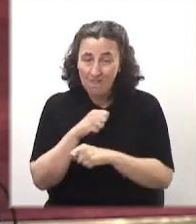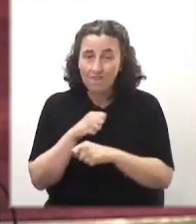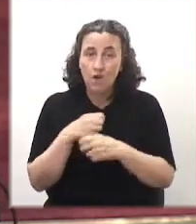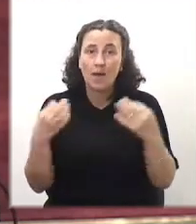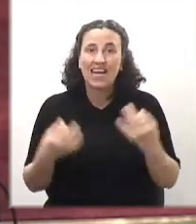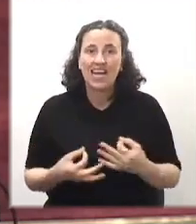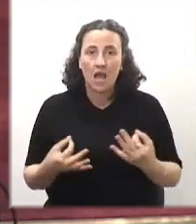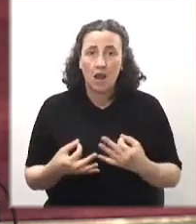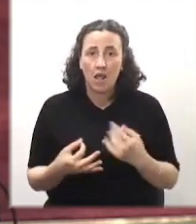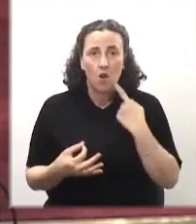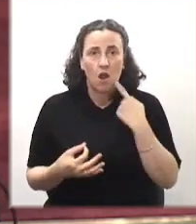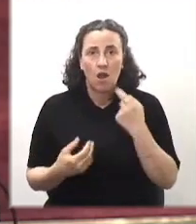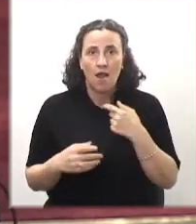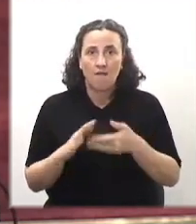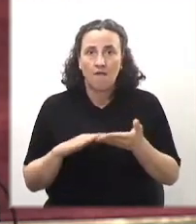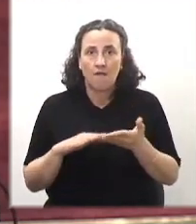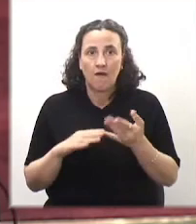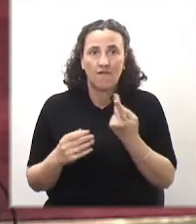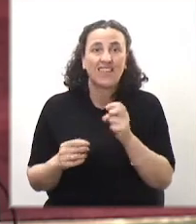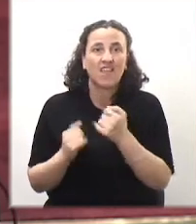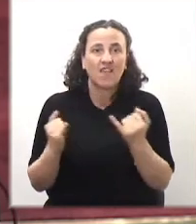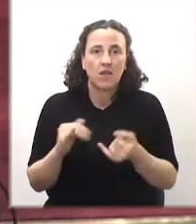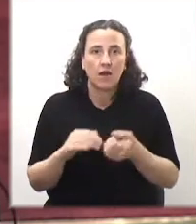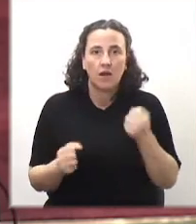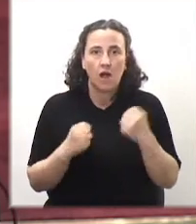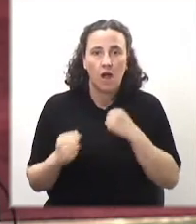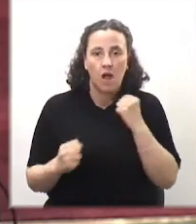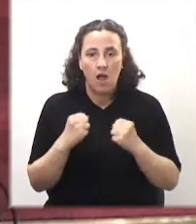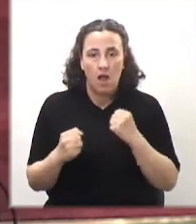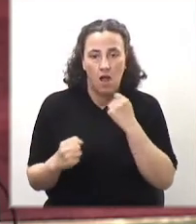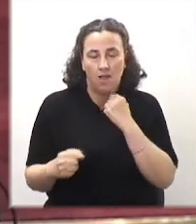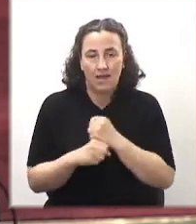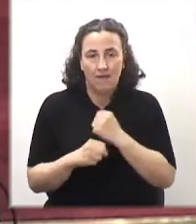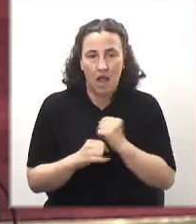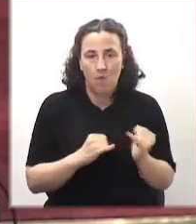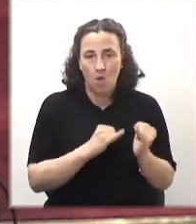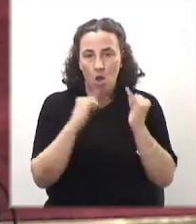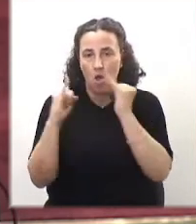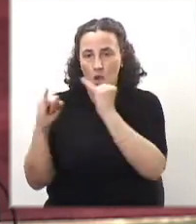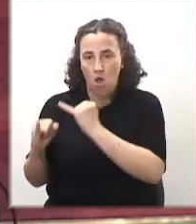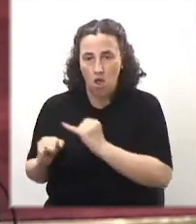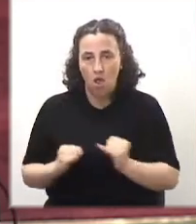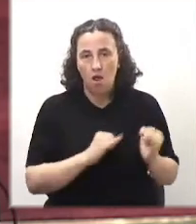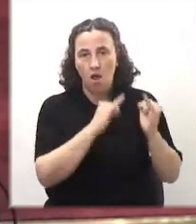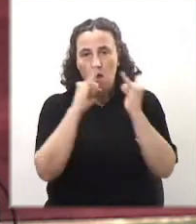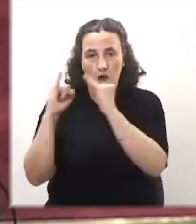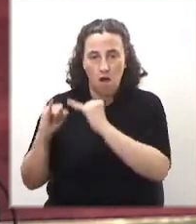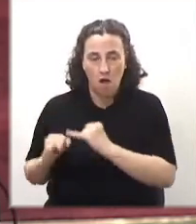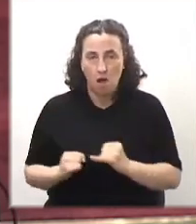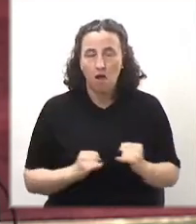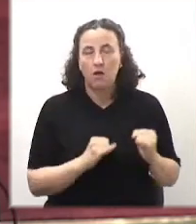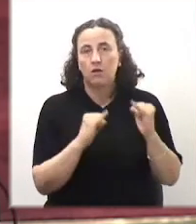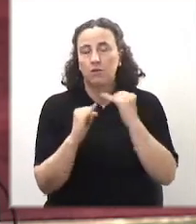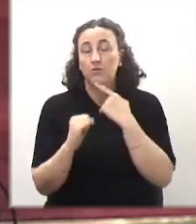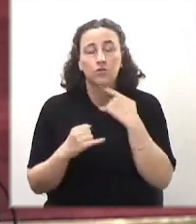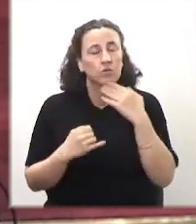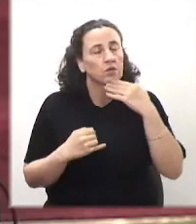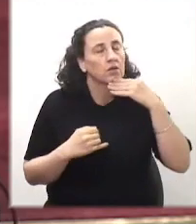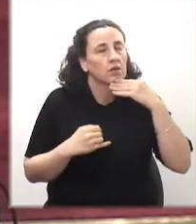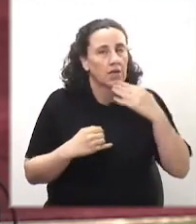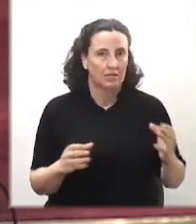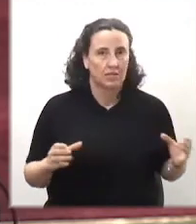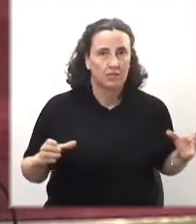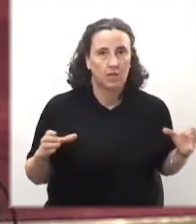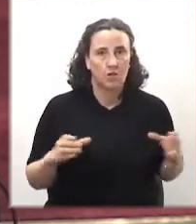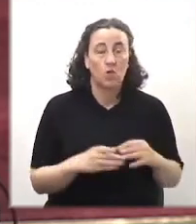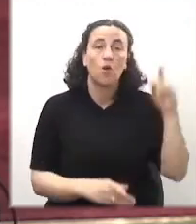y no algo corriendo de 20 días, que lo hemos trabajado día y noche y agradezco, pero totalmente, al